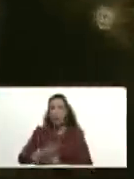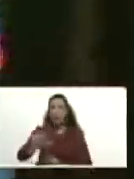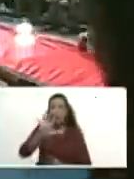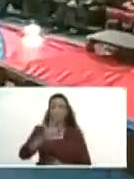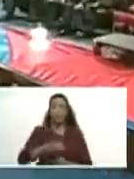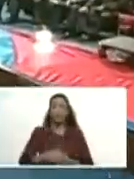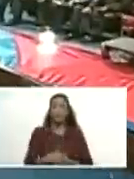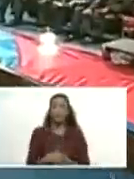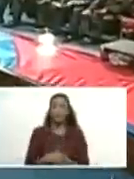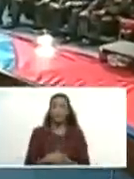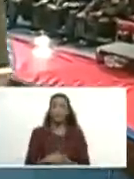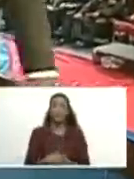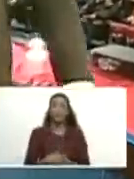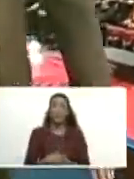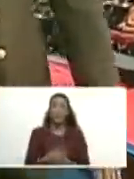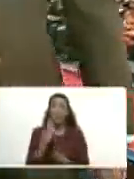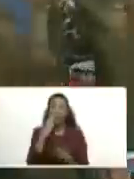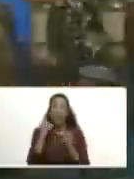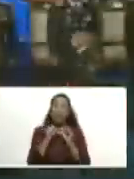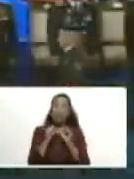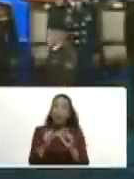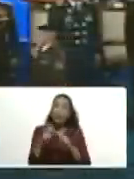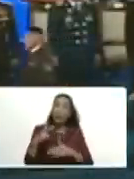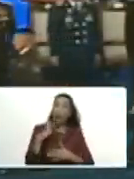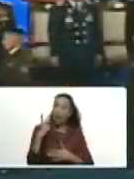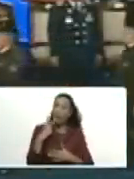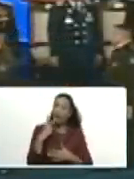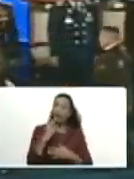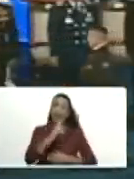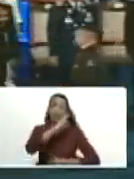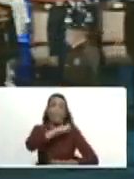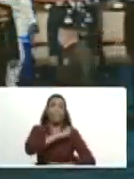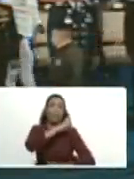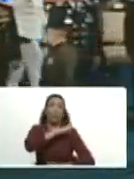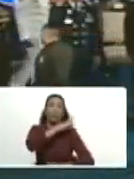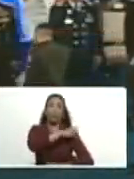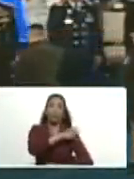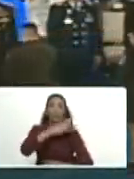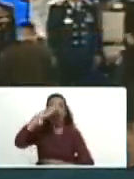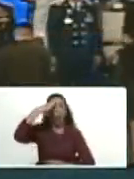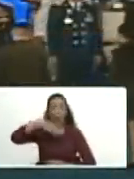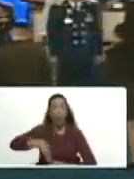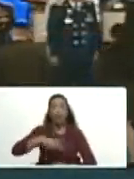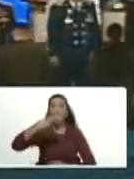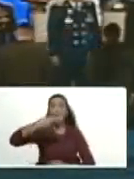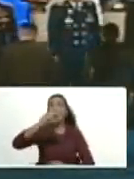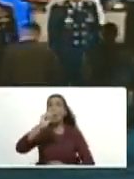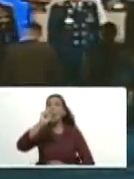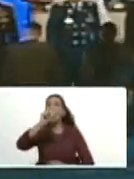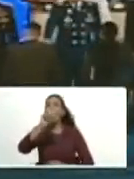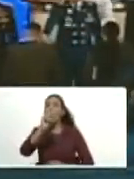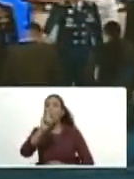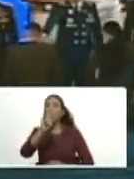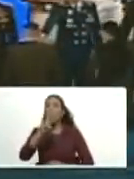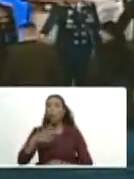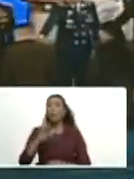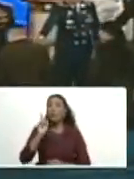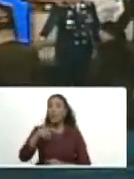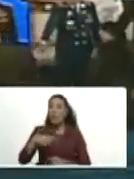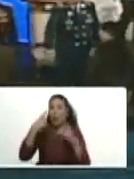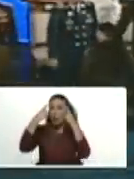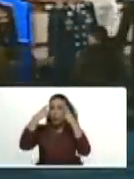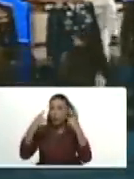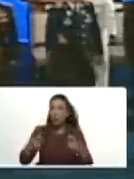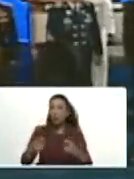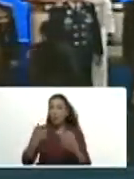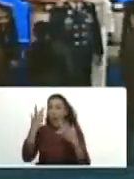República Bolivariana de Venezuela. Continúa el acto de ascenso militar de la Guardia de Honor y de la Dirección General de Contrainteligencia